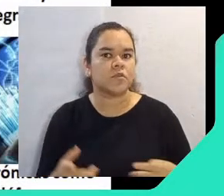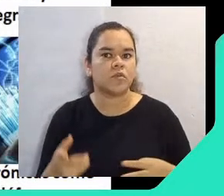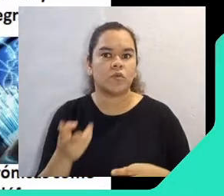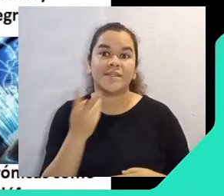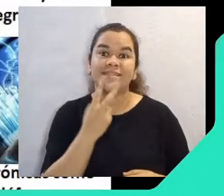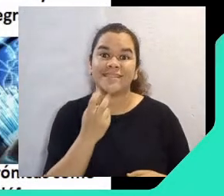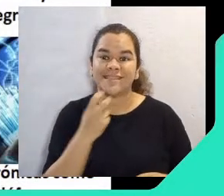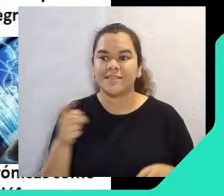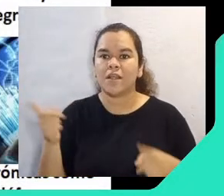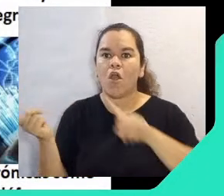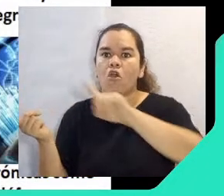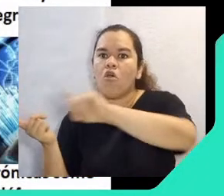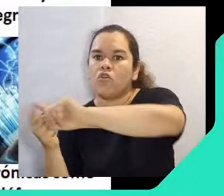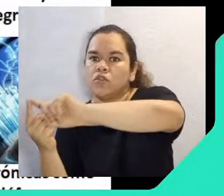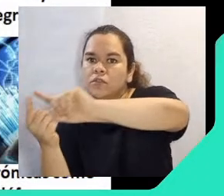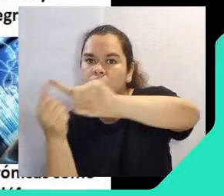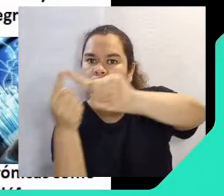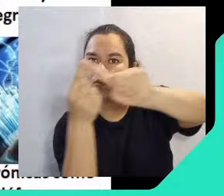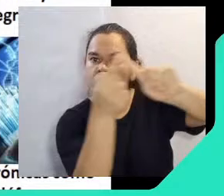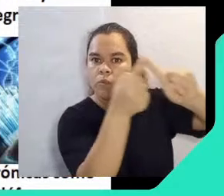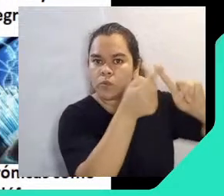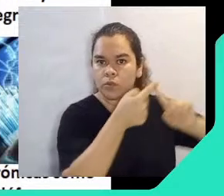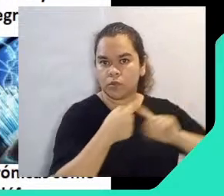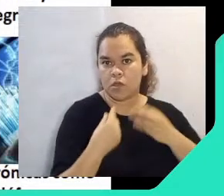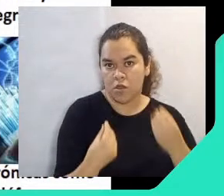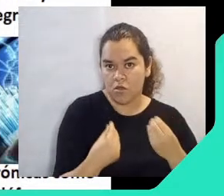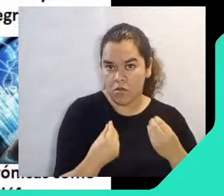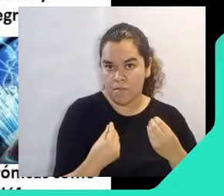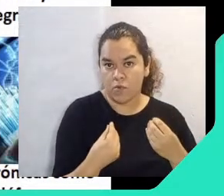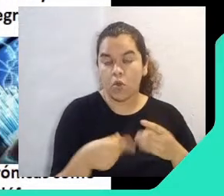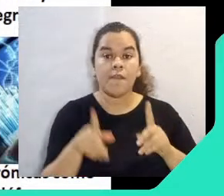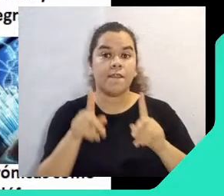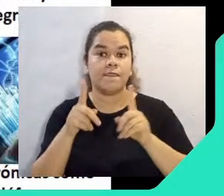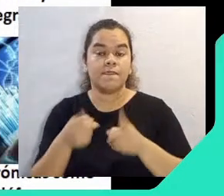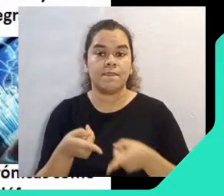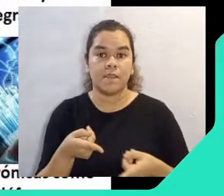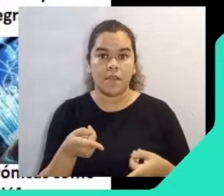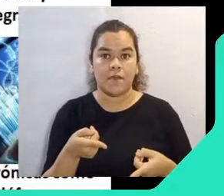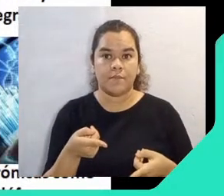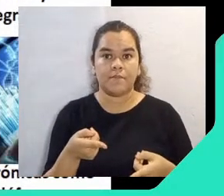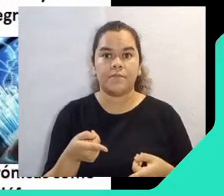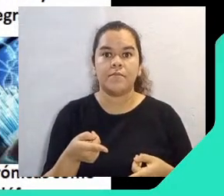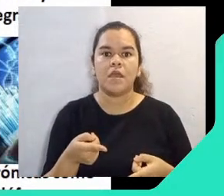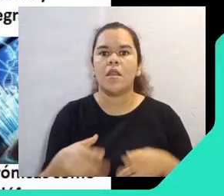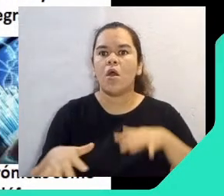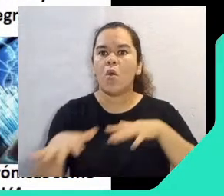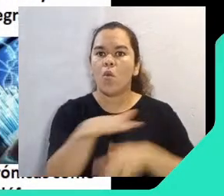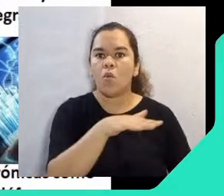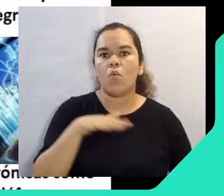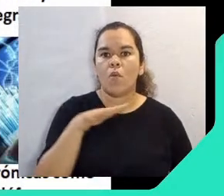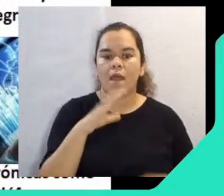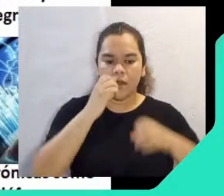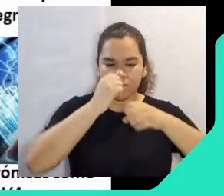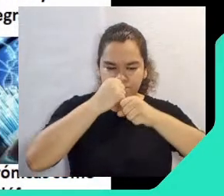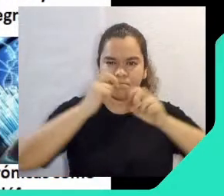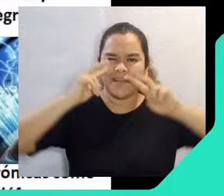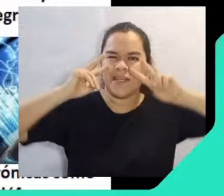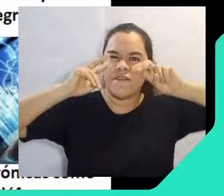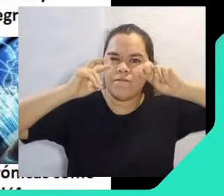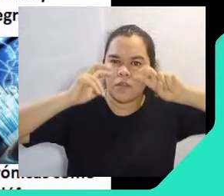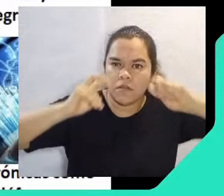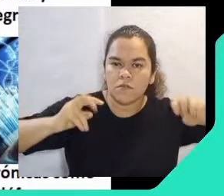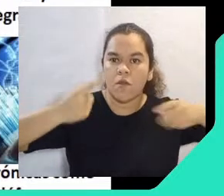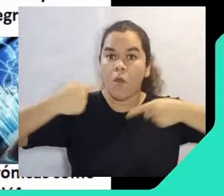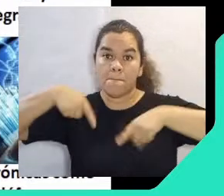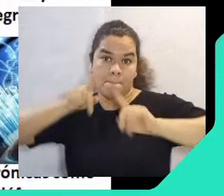circuitos integrados. Pueden trabajar también en la academia, dedicarse a la investigación y a la